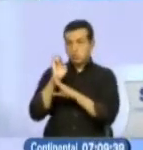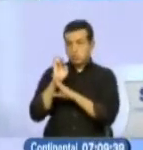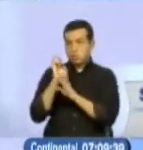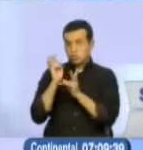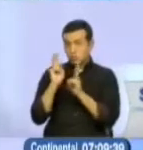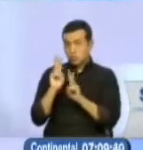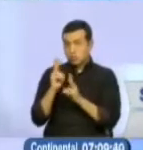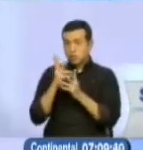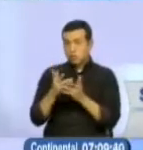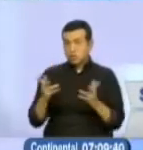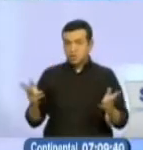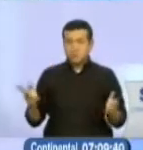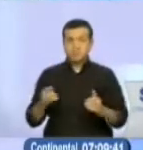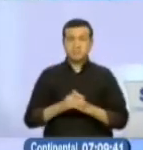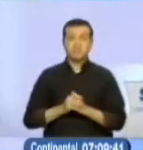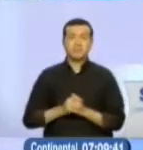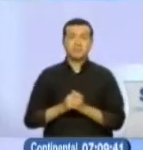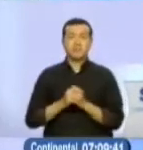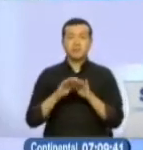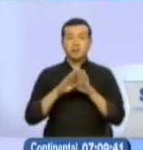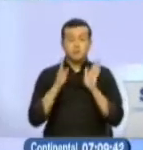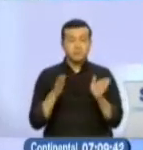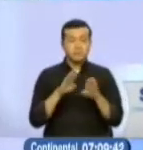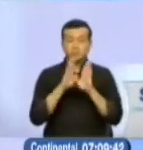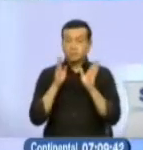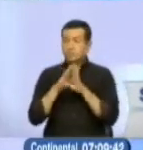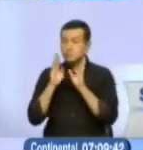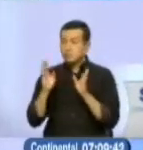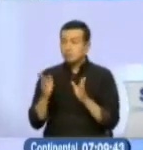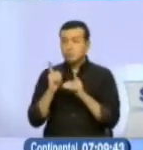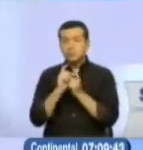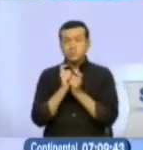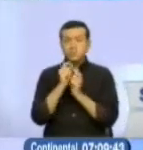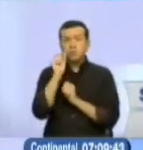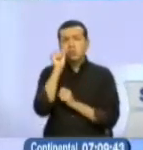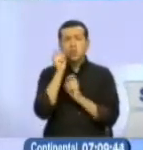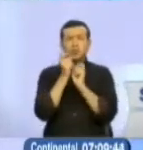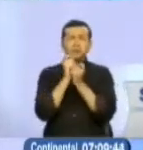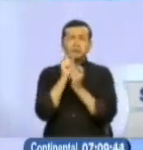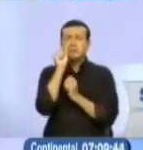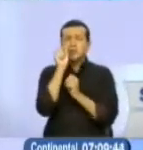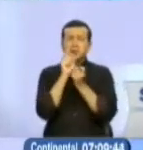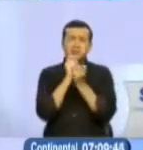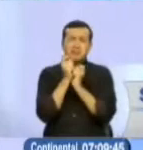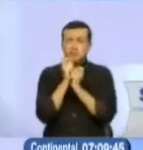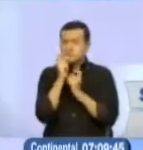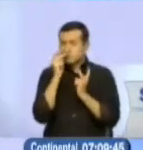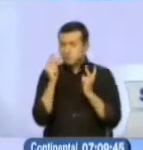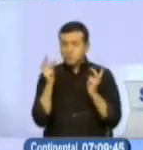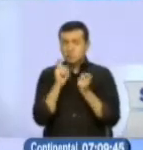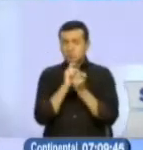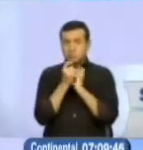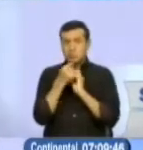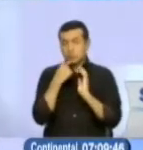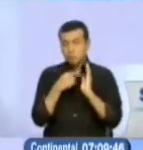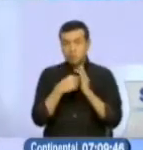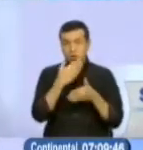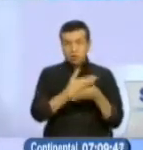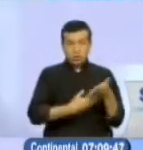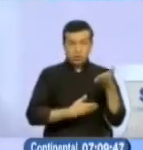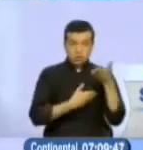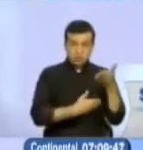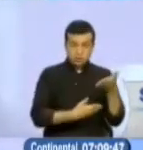es que en general en las mesas se producían variaciones mínimas cuando ocurrían entre aquello que